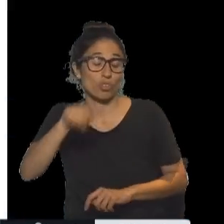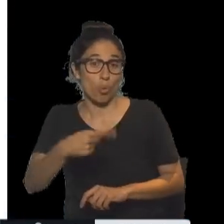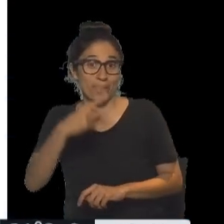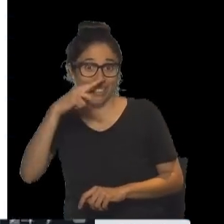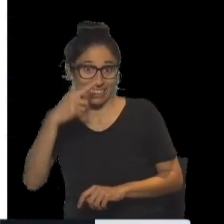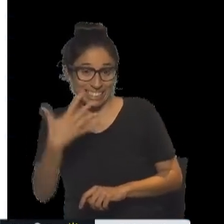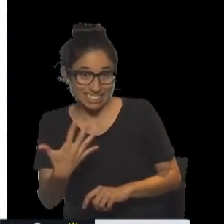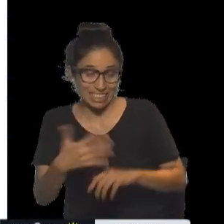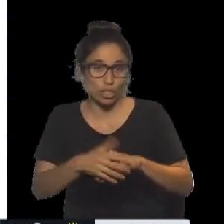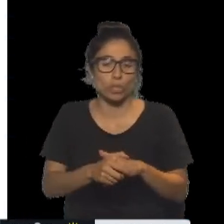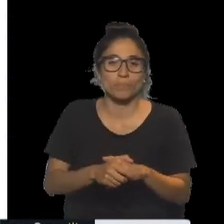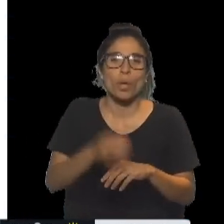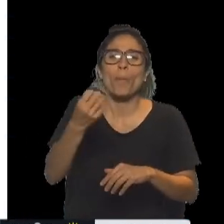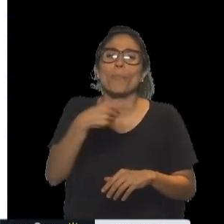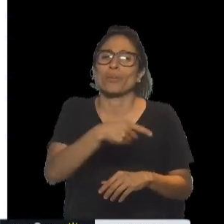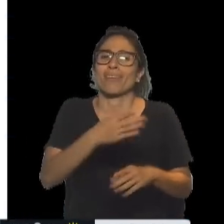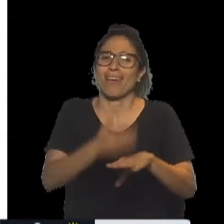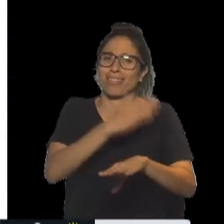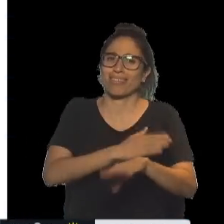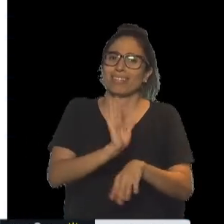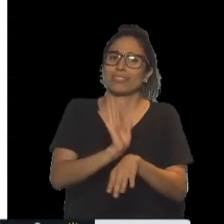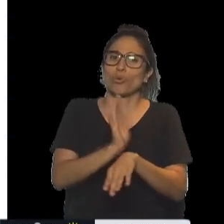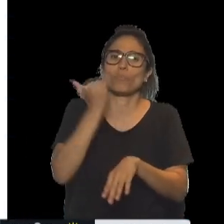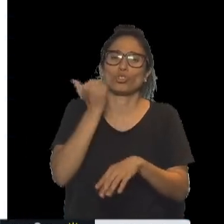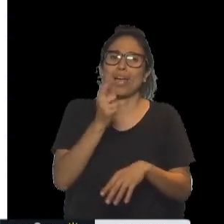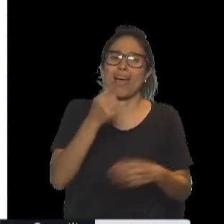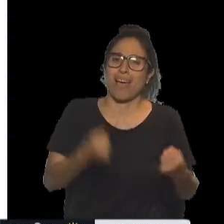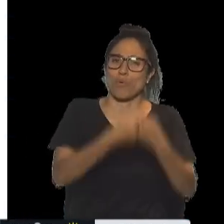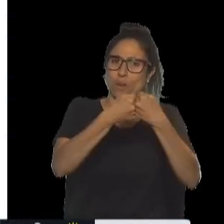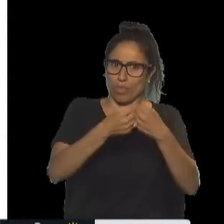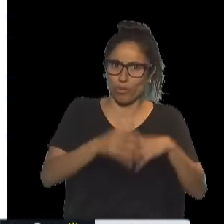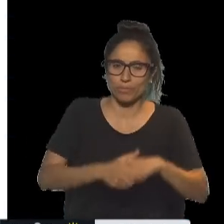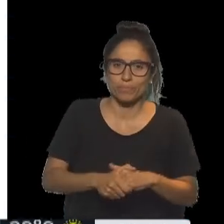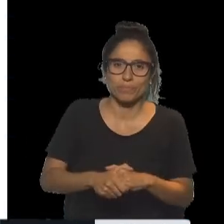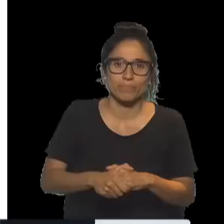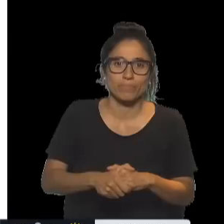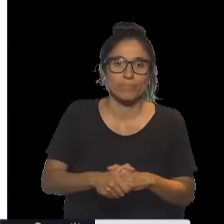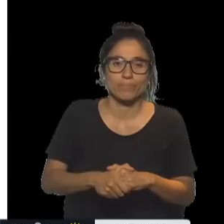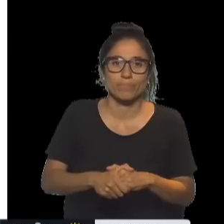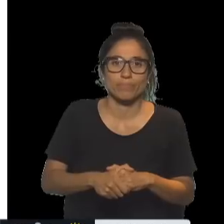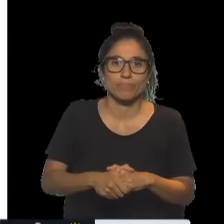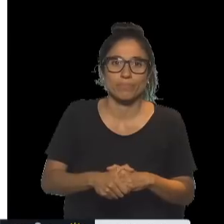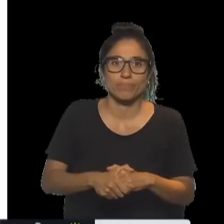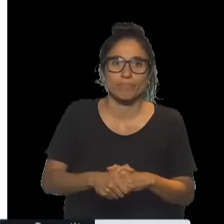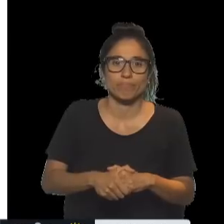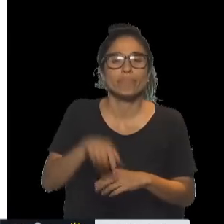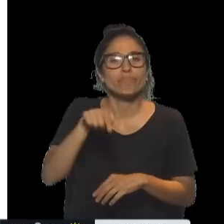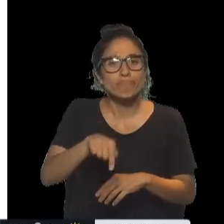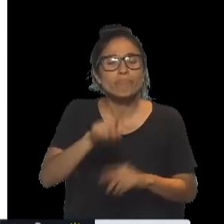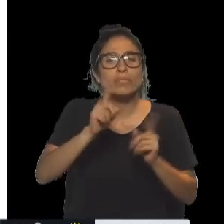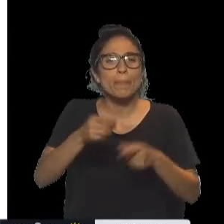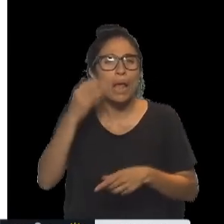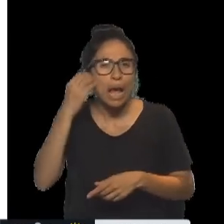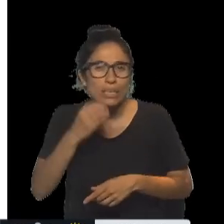el ida y vuelta con un colega, Axel Kicillof, ¿qué dice? Vean este video de su ministro del Interior